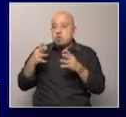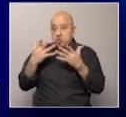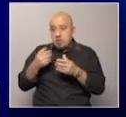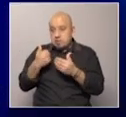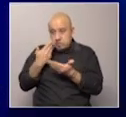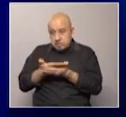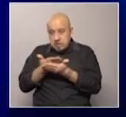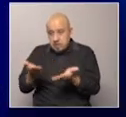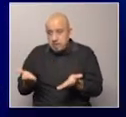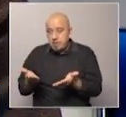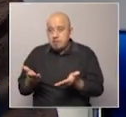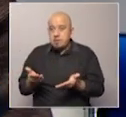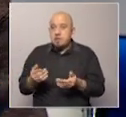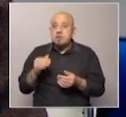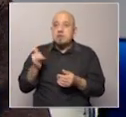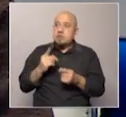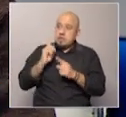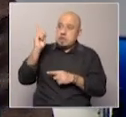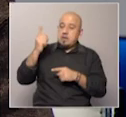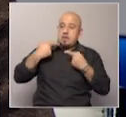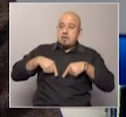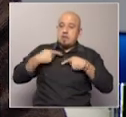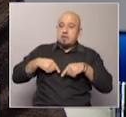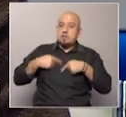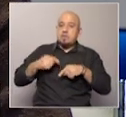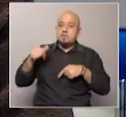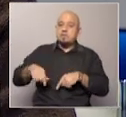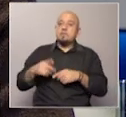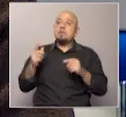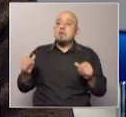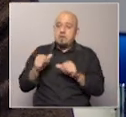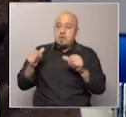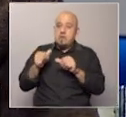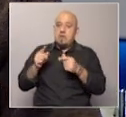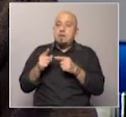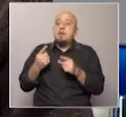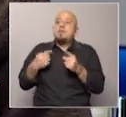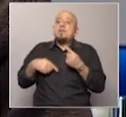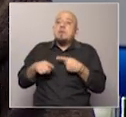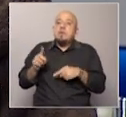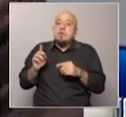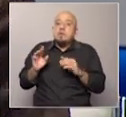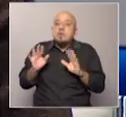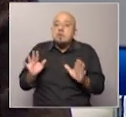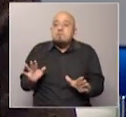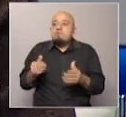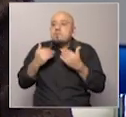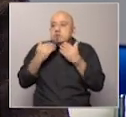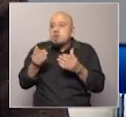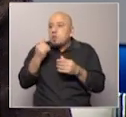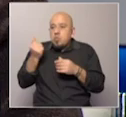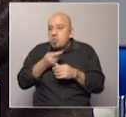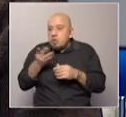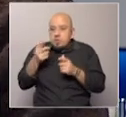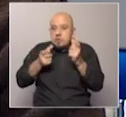este es algo que ya entró a la intendencia que probablemente se termine haciendo pero bueno no sé cuánta gente sabía de